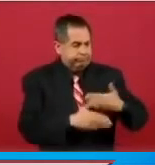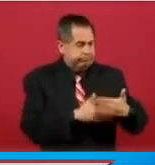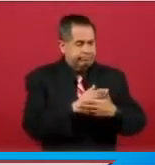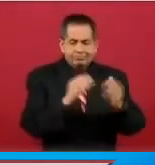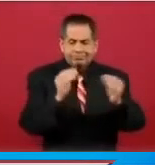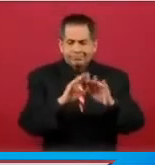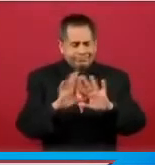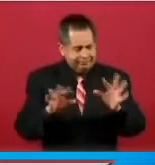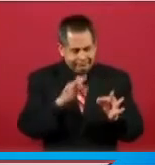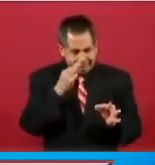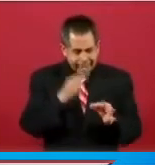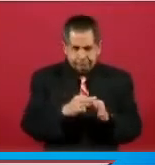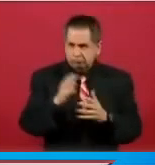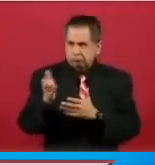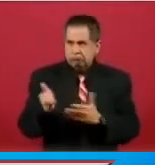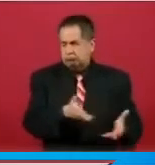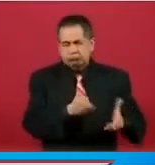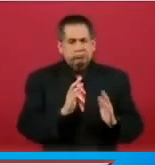litigar